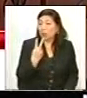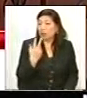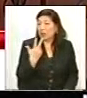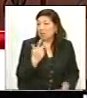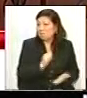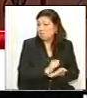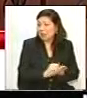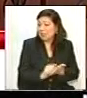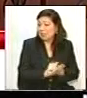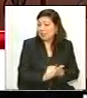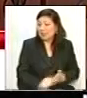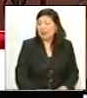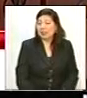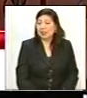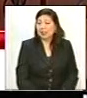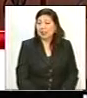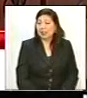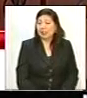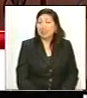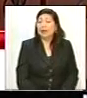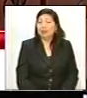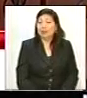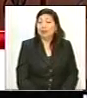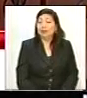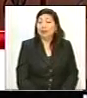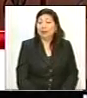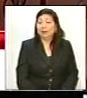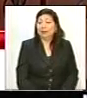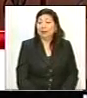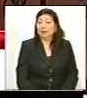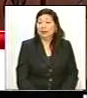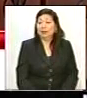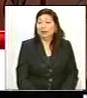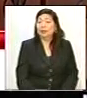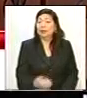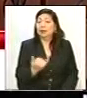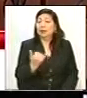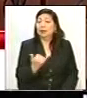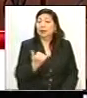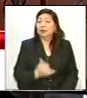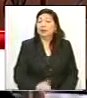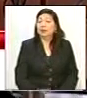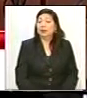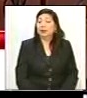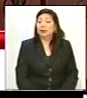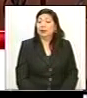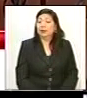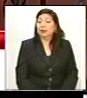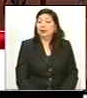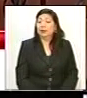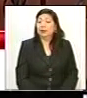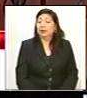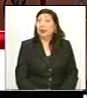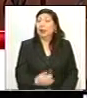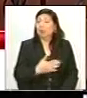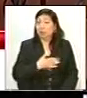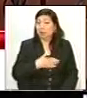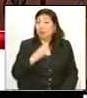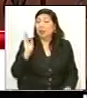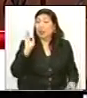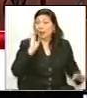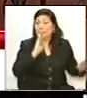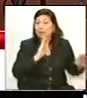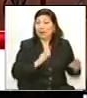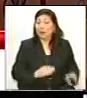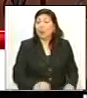que empezaba la construcción de estos establecimientos. Ahora, bien, lo que me preocupa es